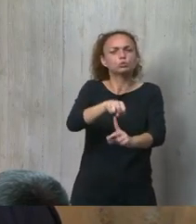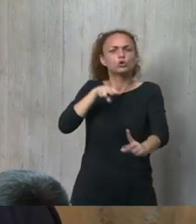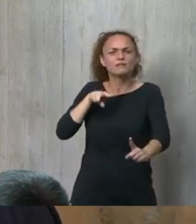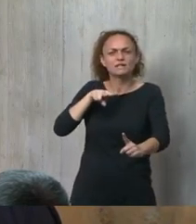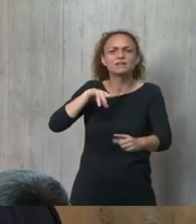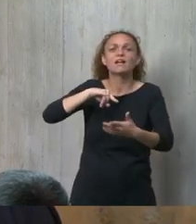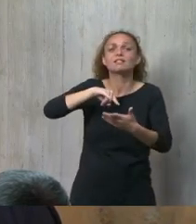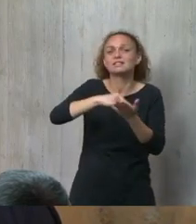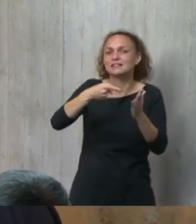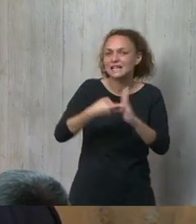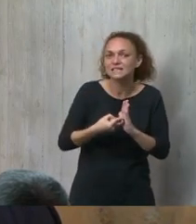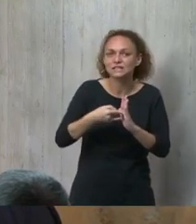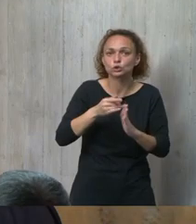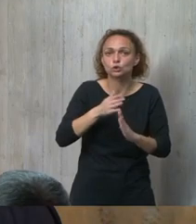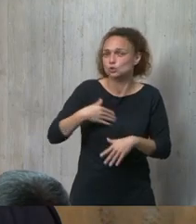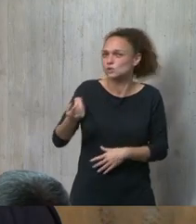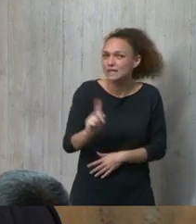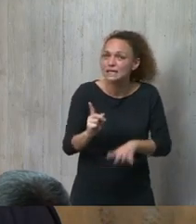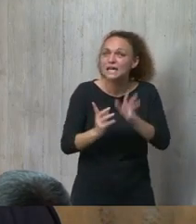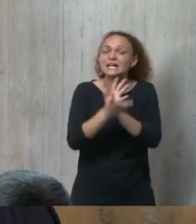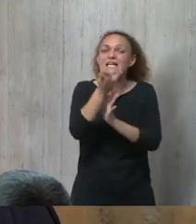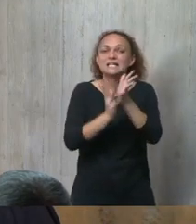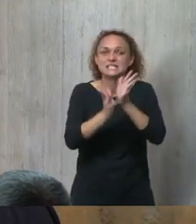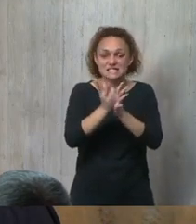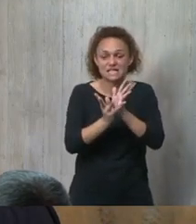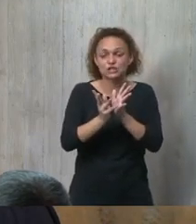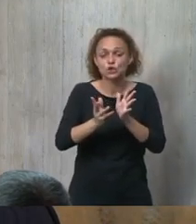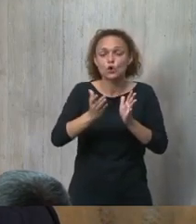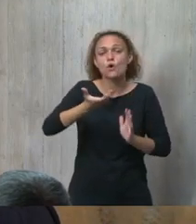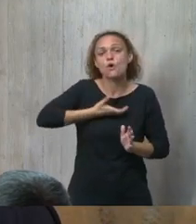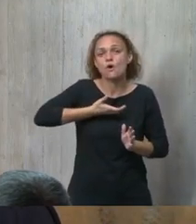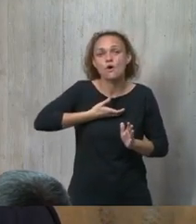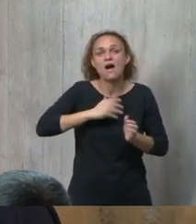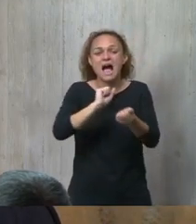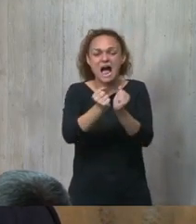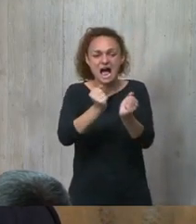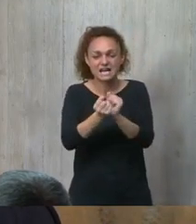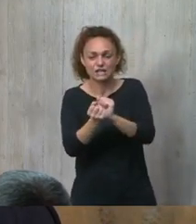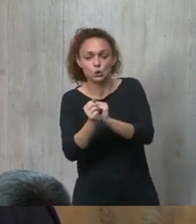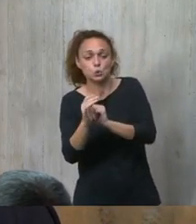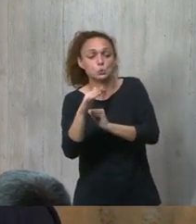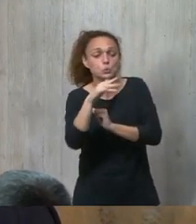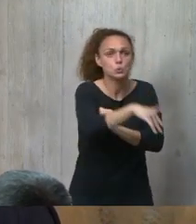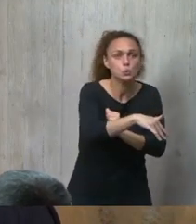que el incendio no sobrepasara el término municipal de Arico y que no llegara al municipio